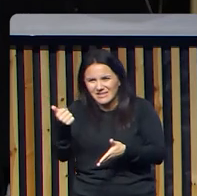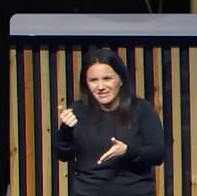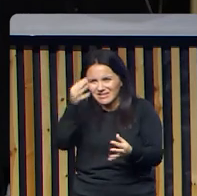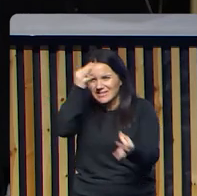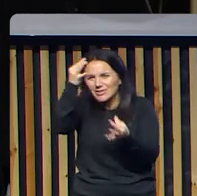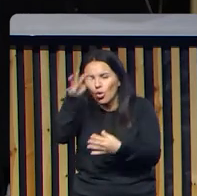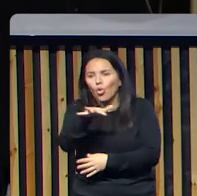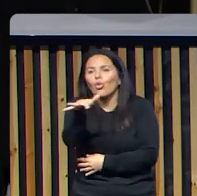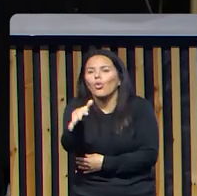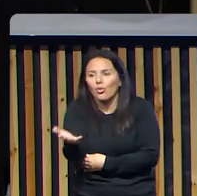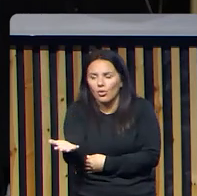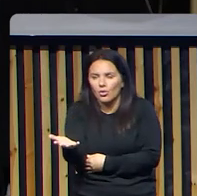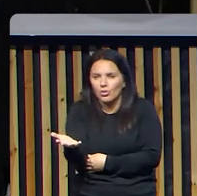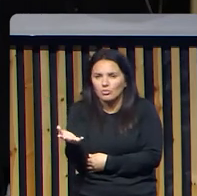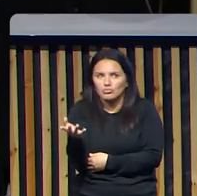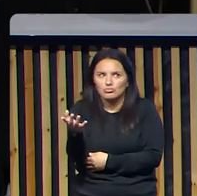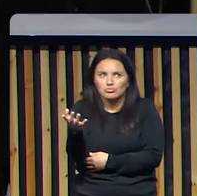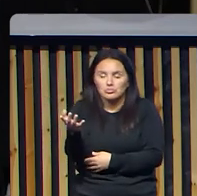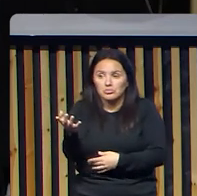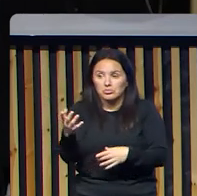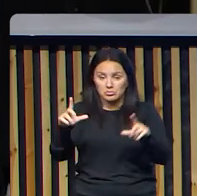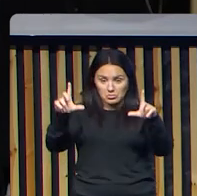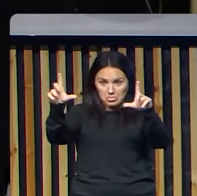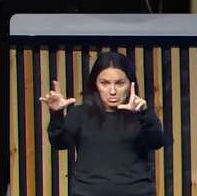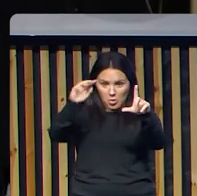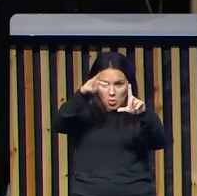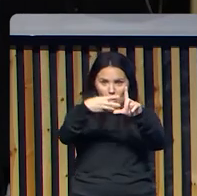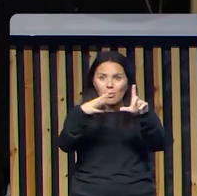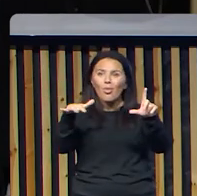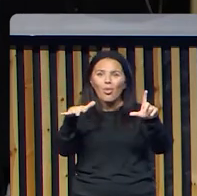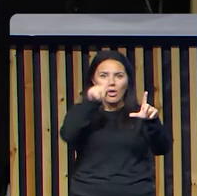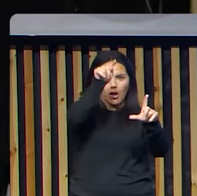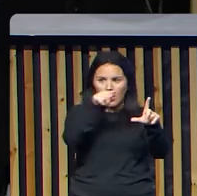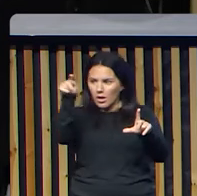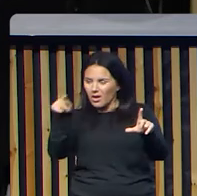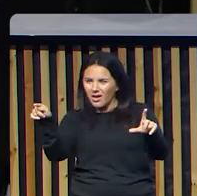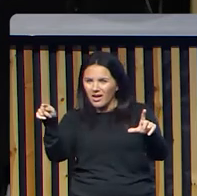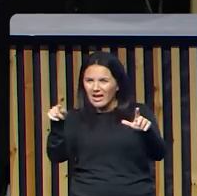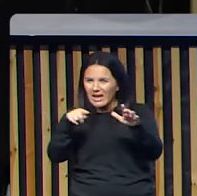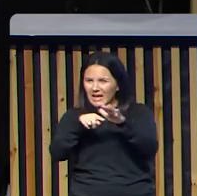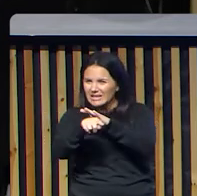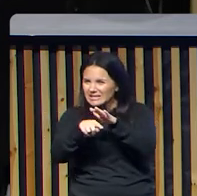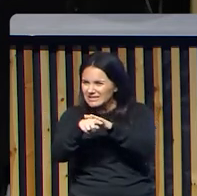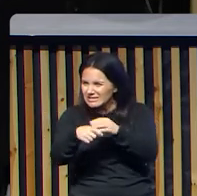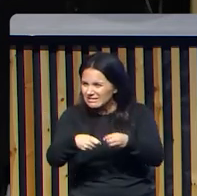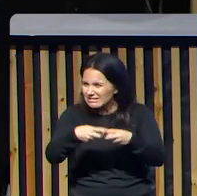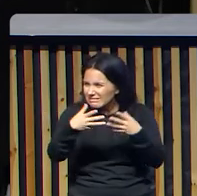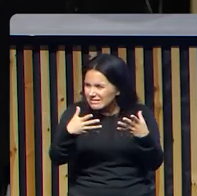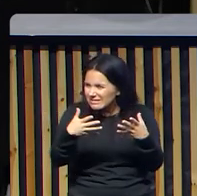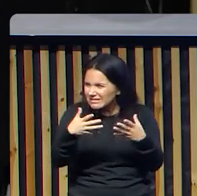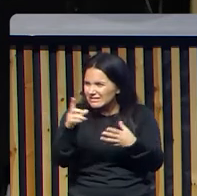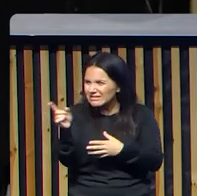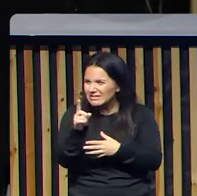Dónde está y Yo qué sé pues estará debajo de qué gestión del patrimonio no